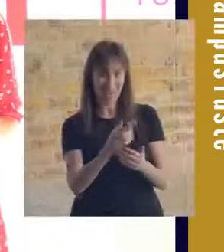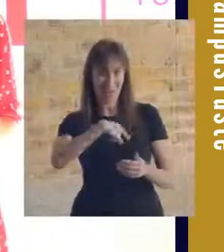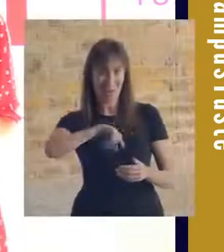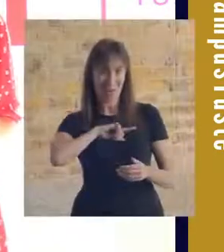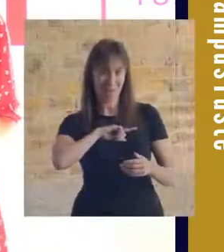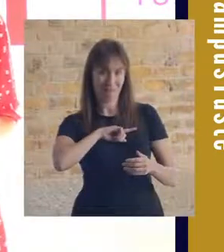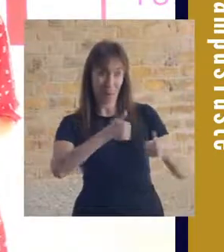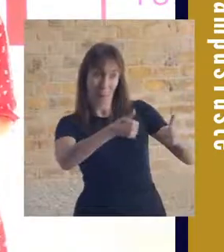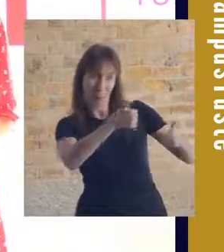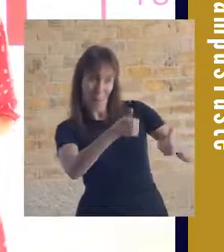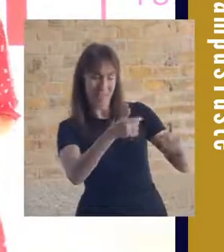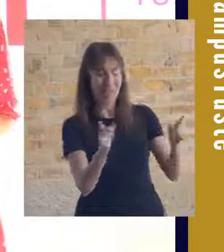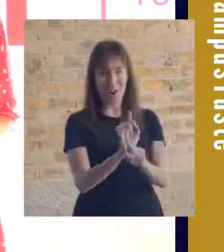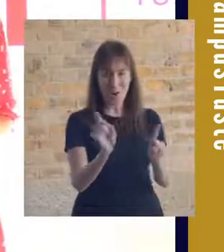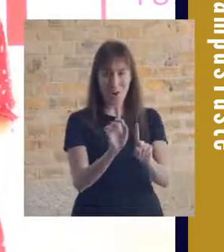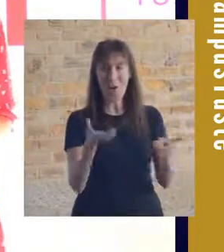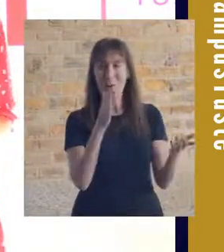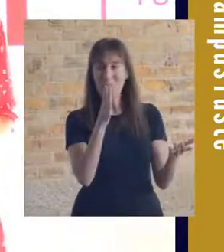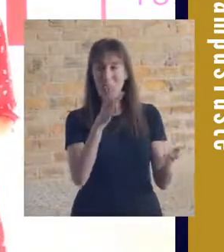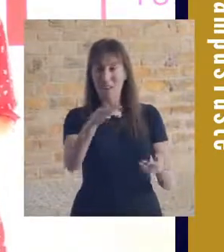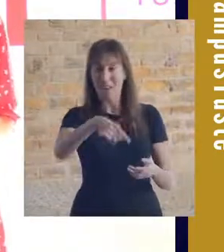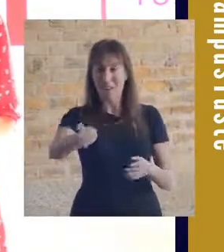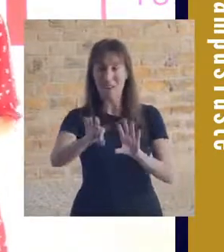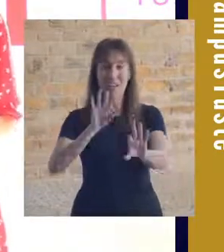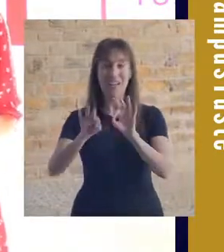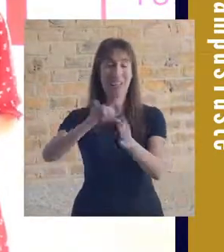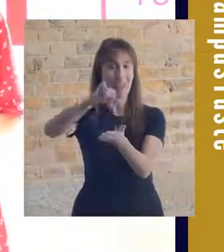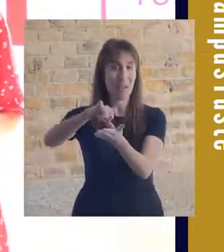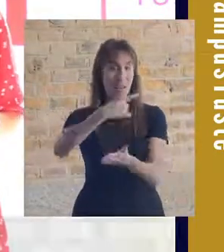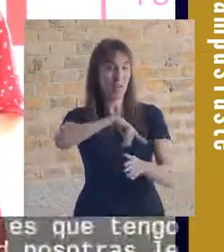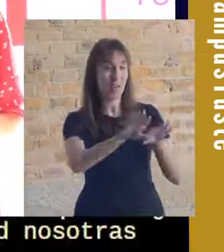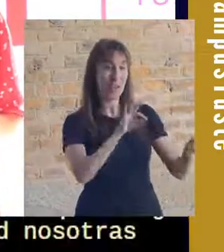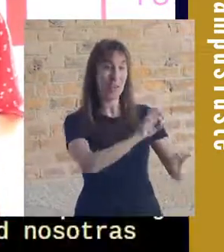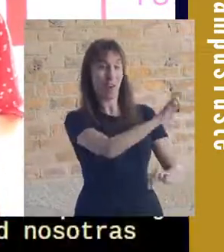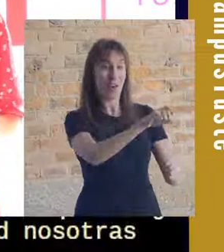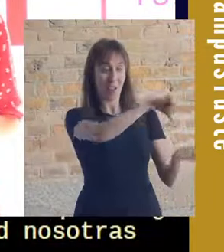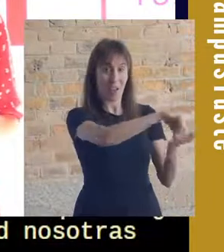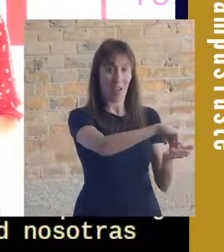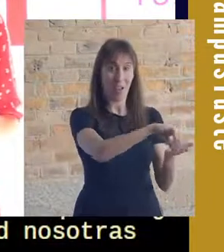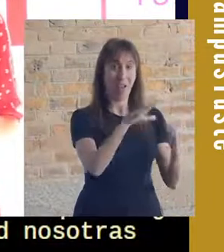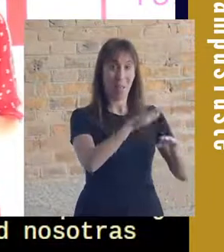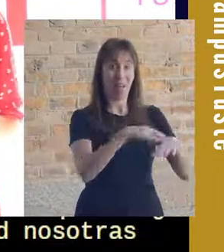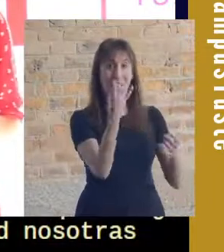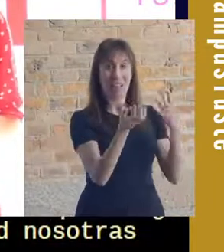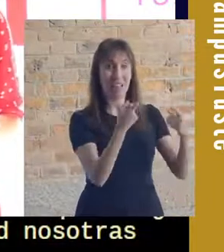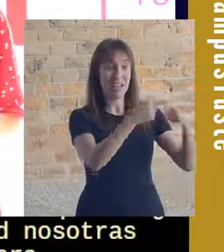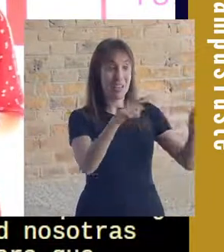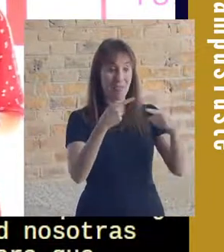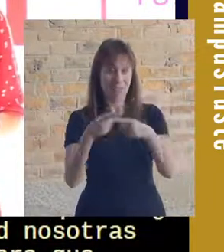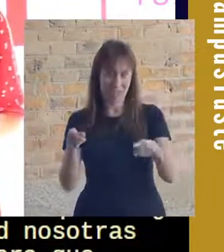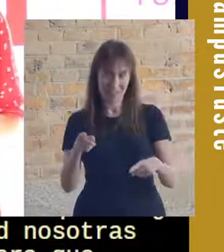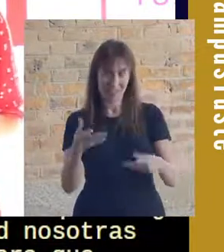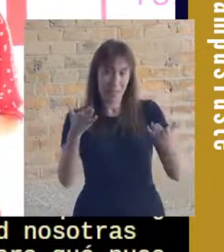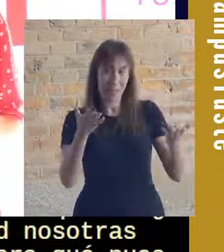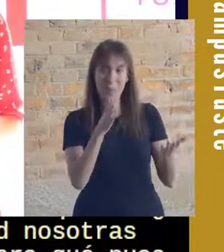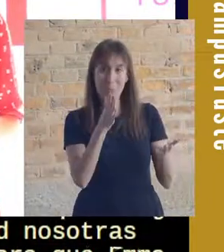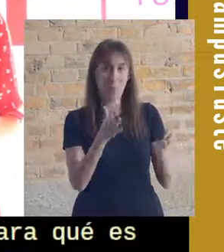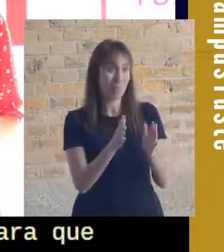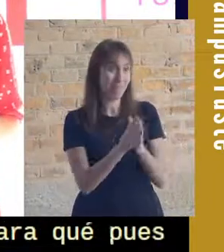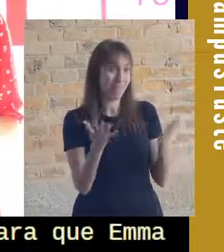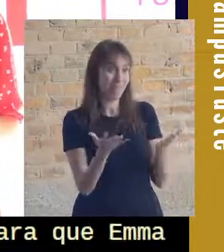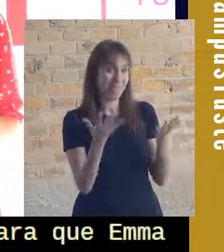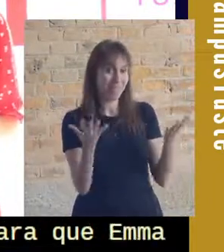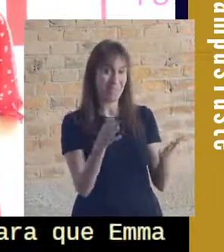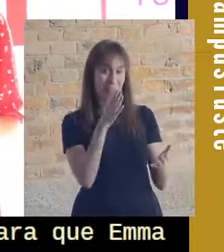competencia sino que ellos eligen una ciudad nosotros elegimos otra y hacemos actividades diferentes para que pues en más lugares se